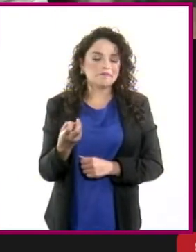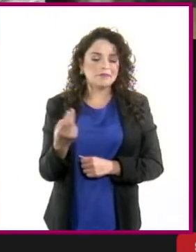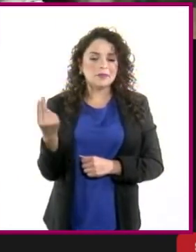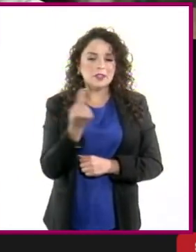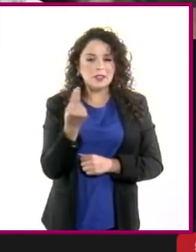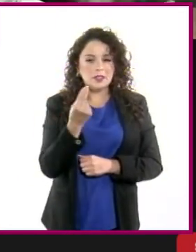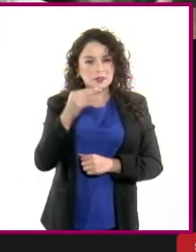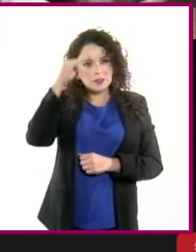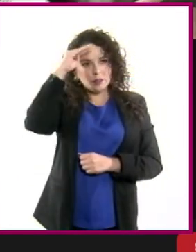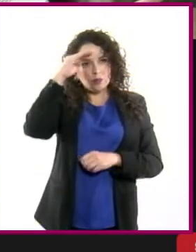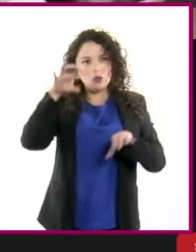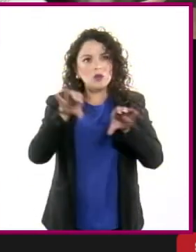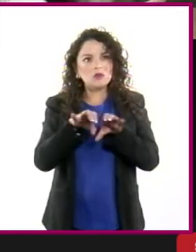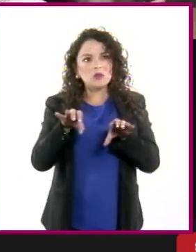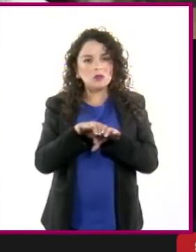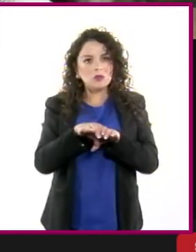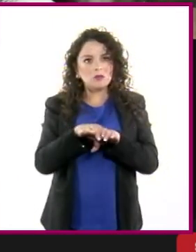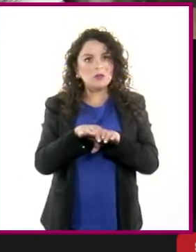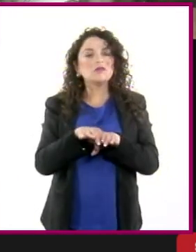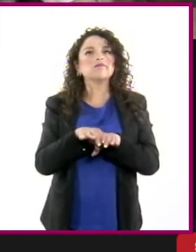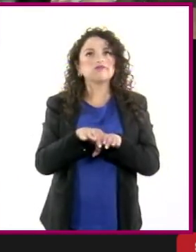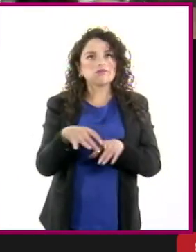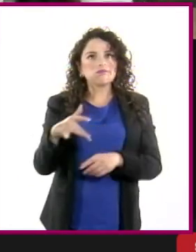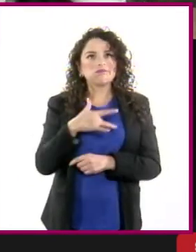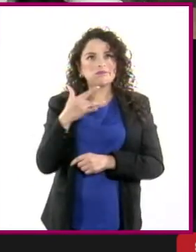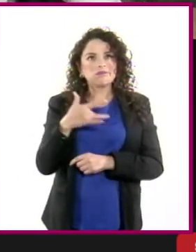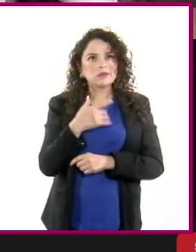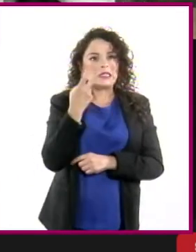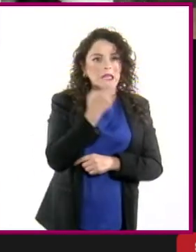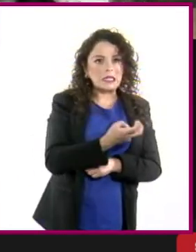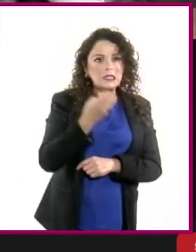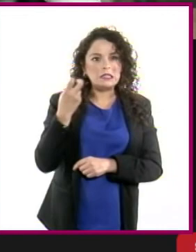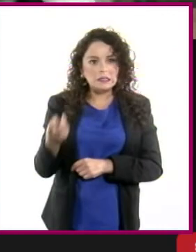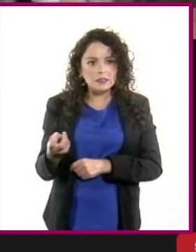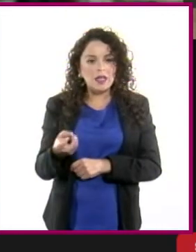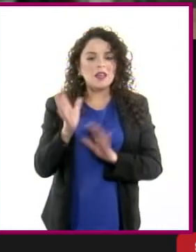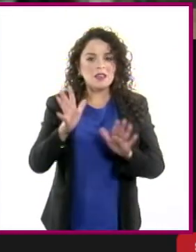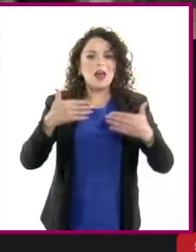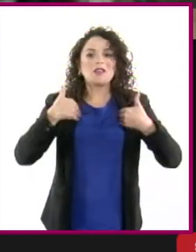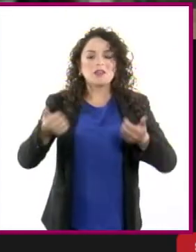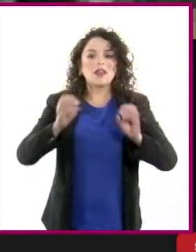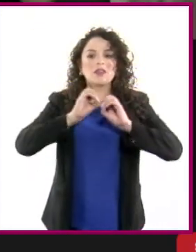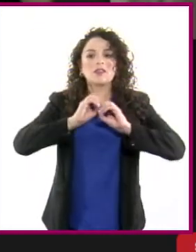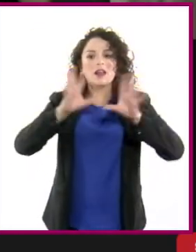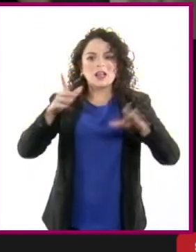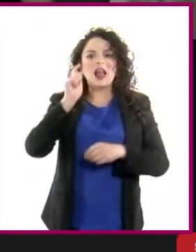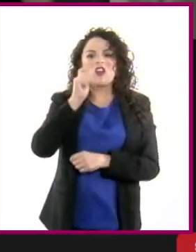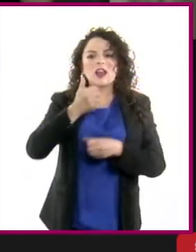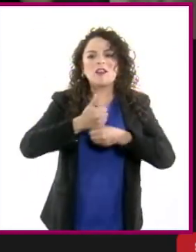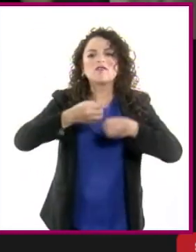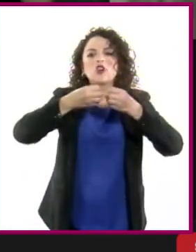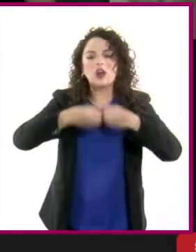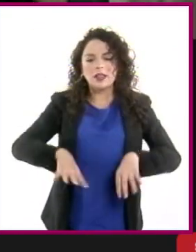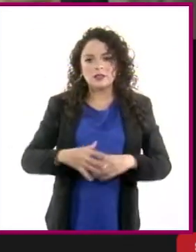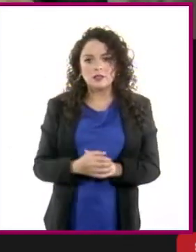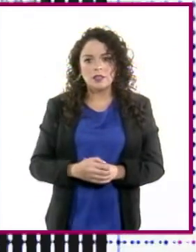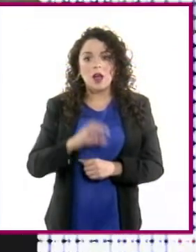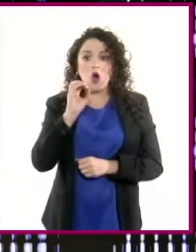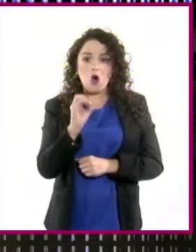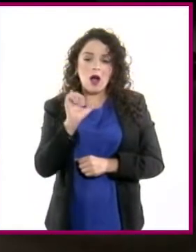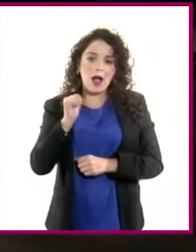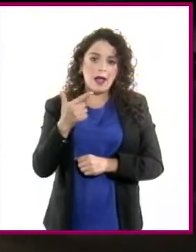una determinación de sentidos que les permita empezar a esclarecer lo que entienden por violencia y por